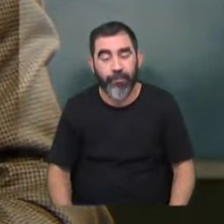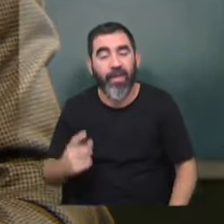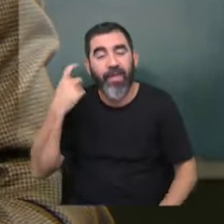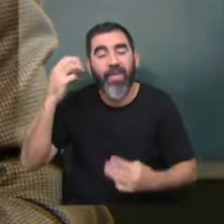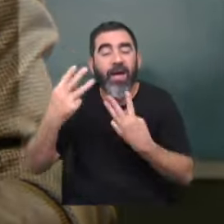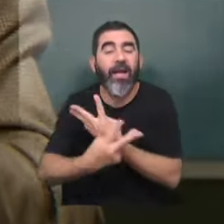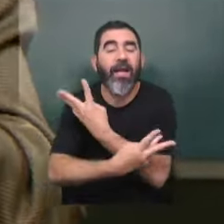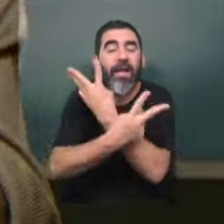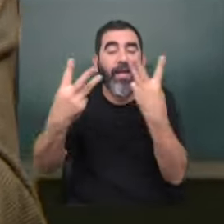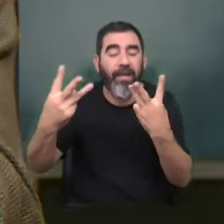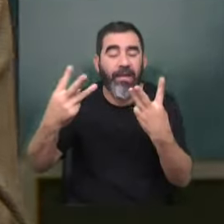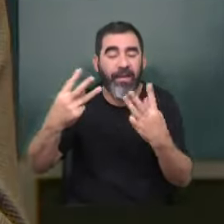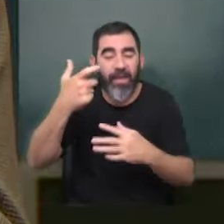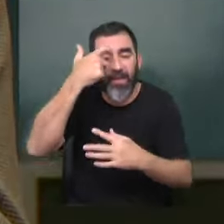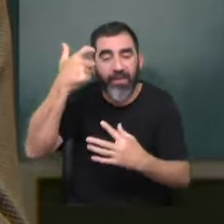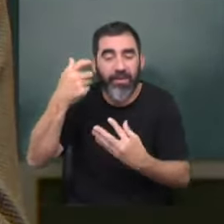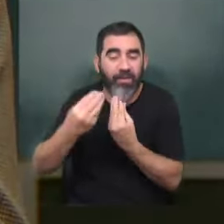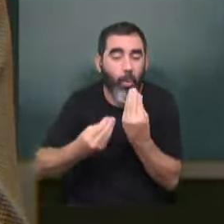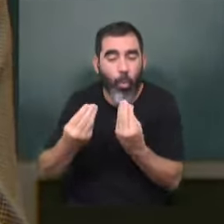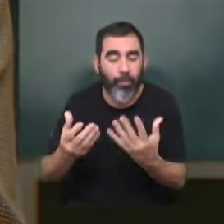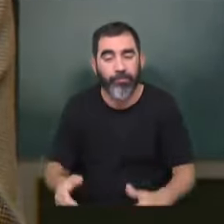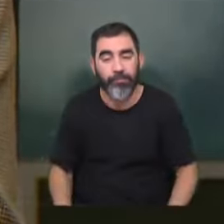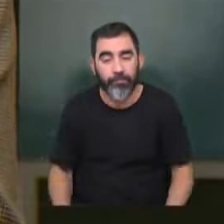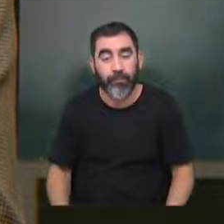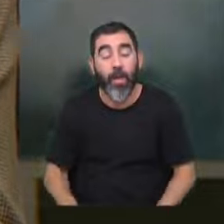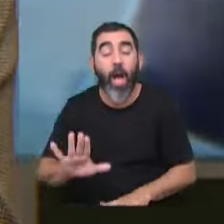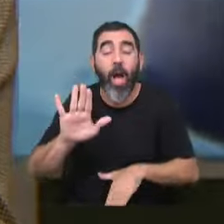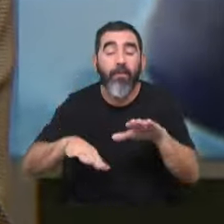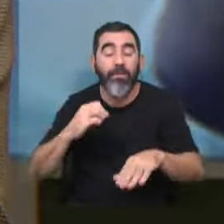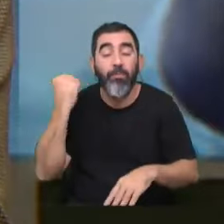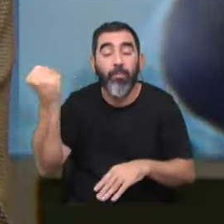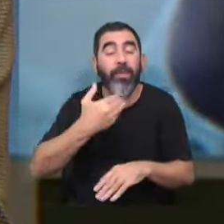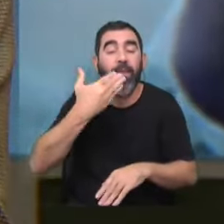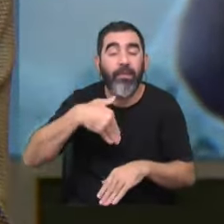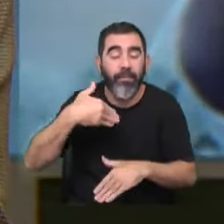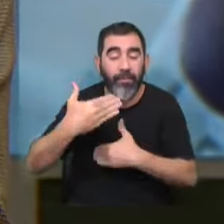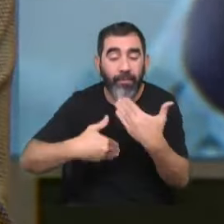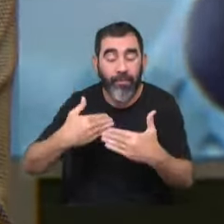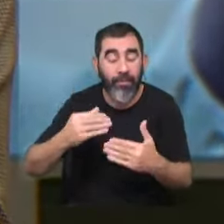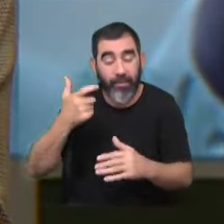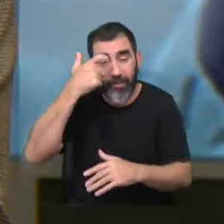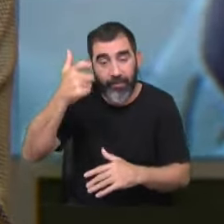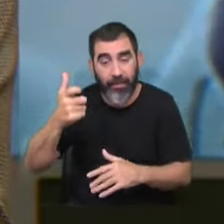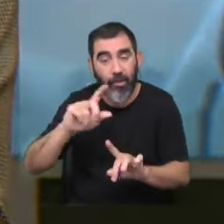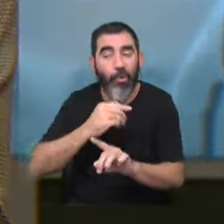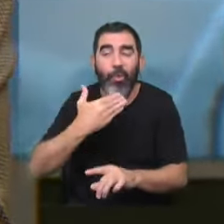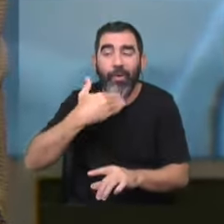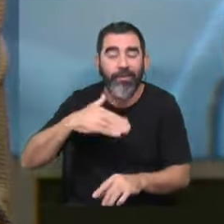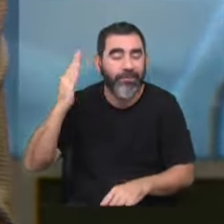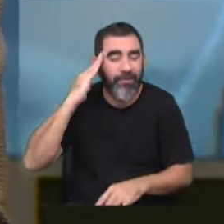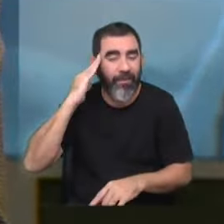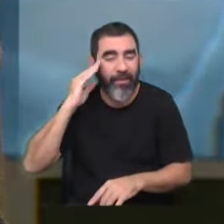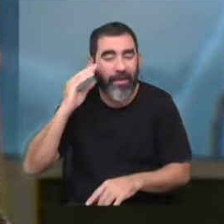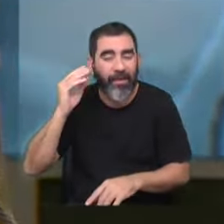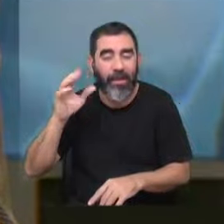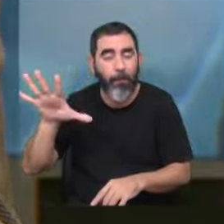general del principio de cómo funciona la ciencia. A veces es más importante entender cómo funciona la ciencia que saberse los teoremas